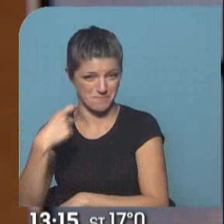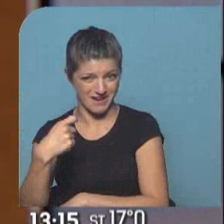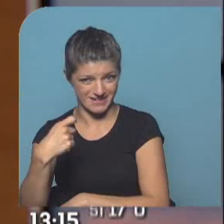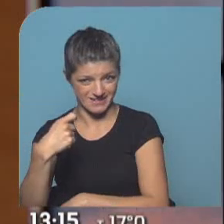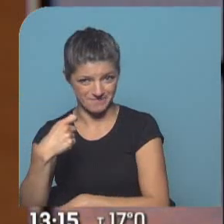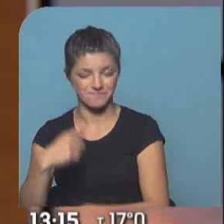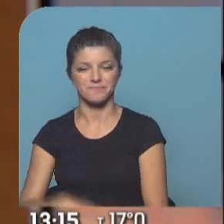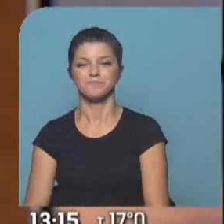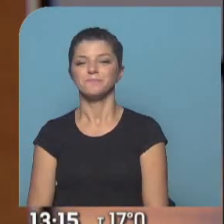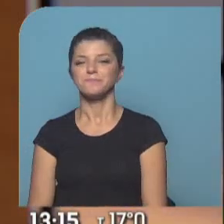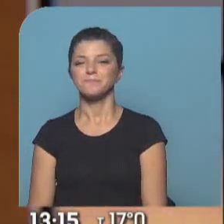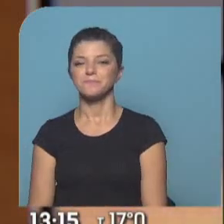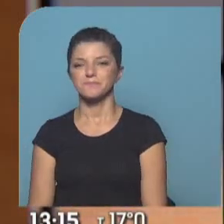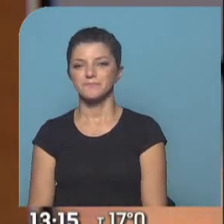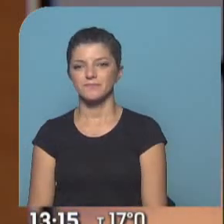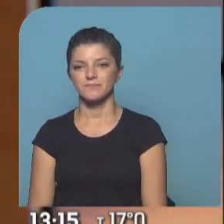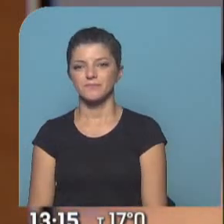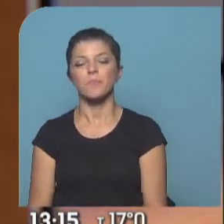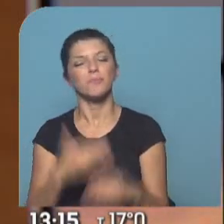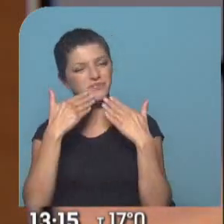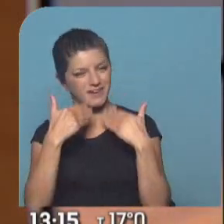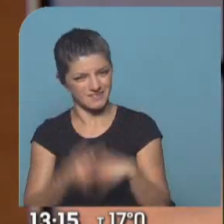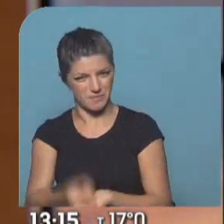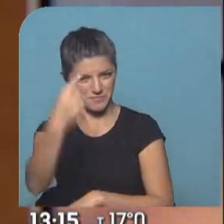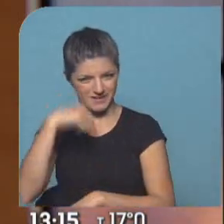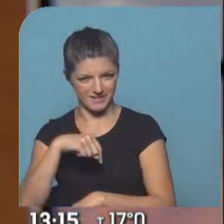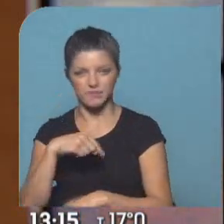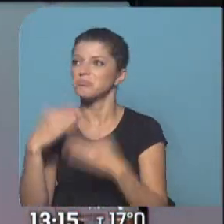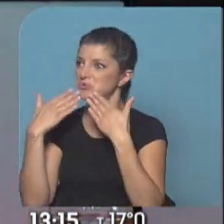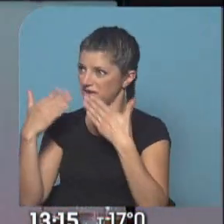cuerpo humano que todavía se llama España. Muchas gracias por estar con nosotros. Muchas gracias por invitarme.